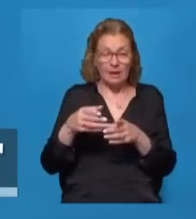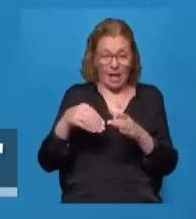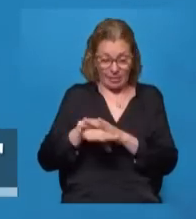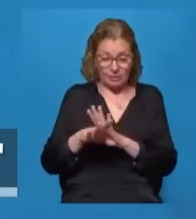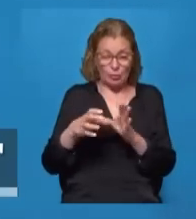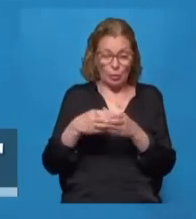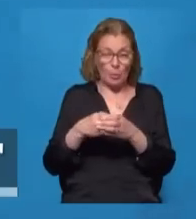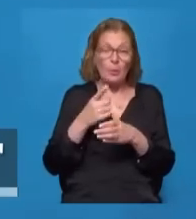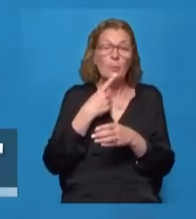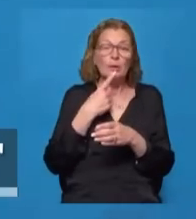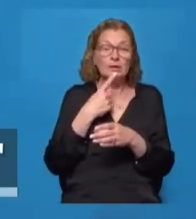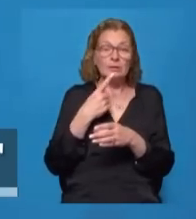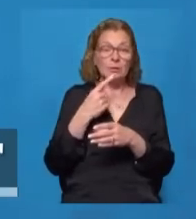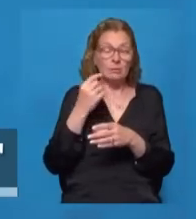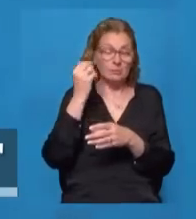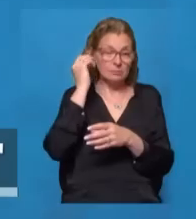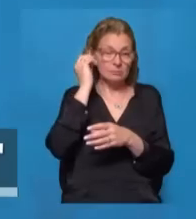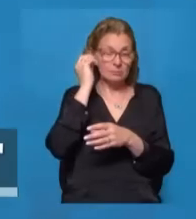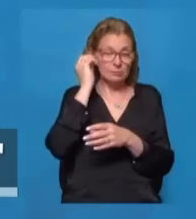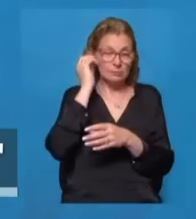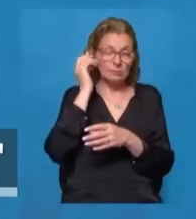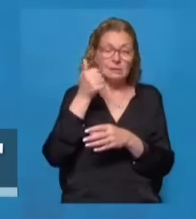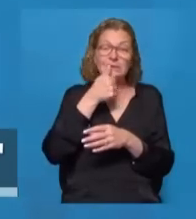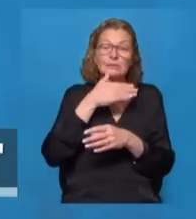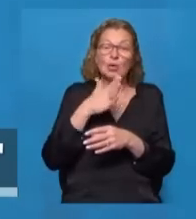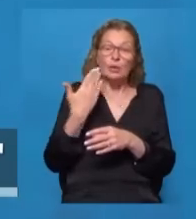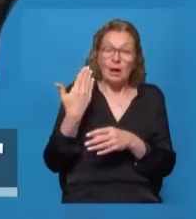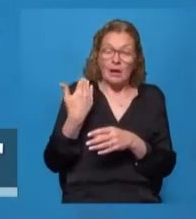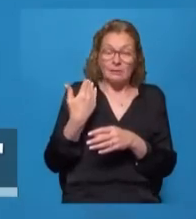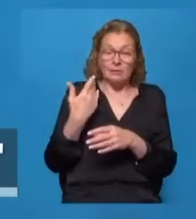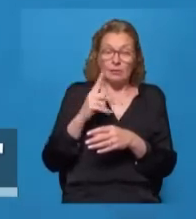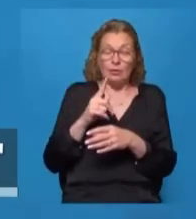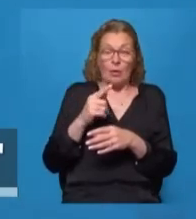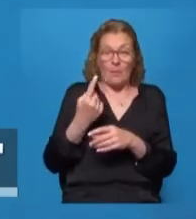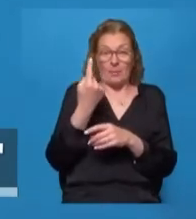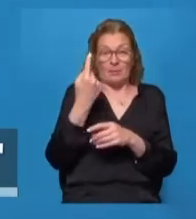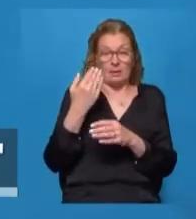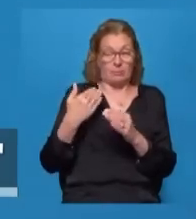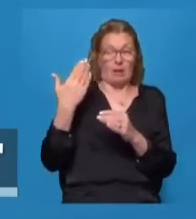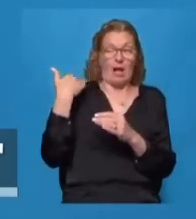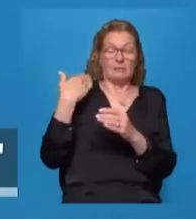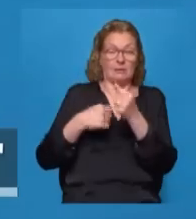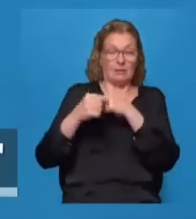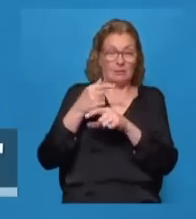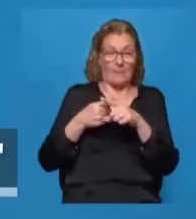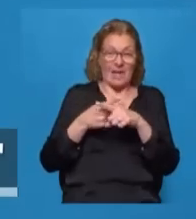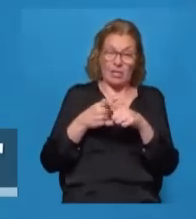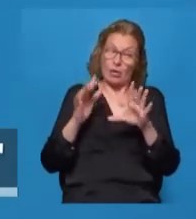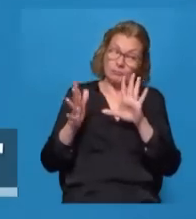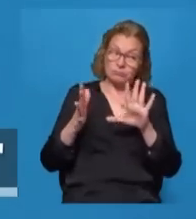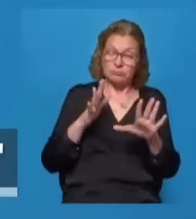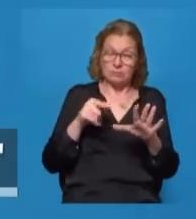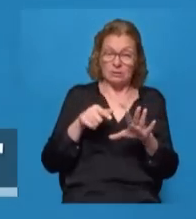partidos tradicionales o históricos no son dirigentes de Primera fila pero son dirigentes intermedios que están